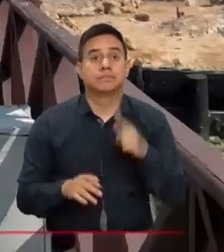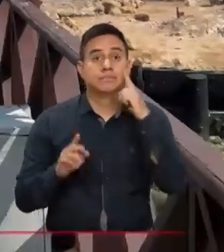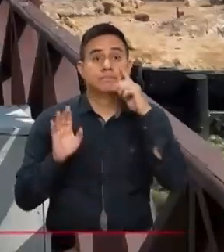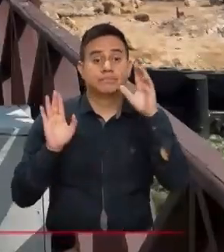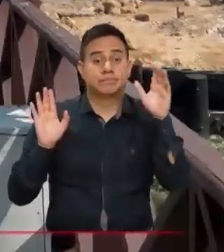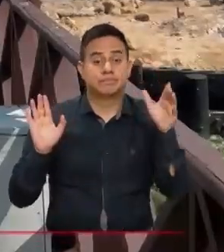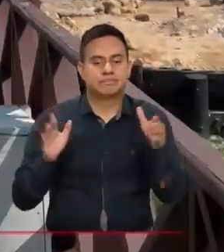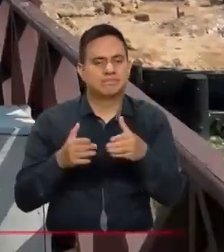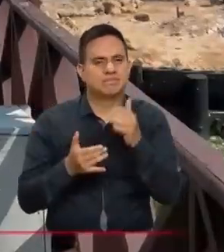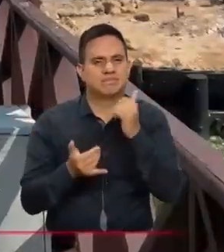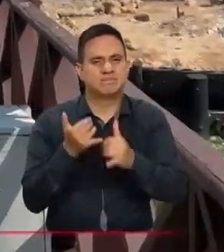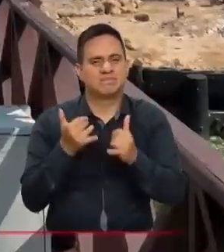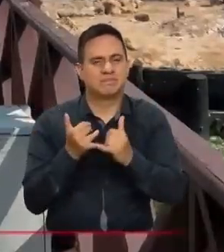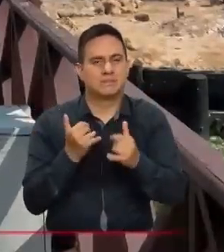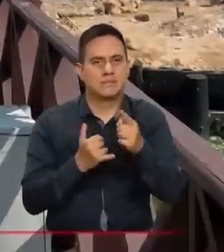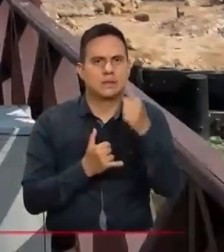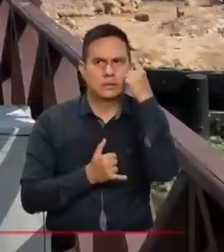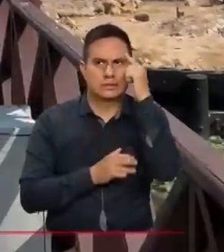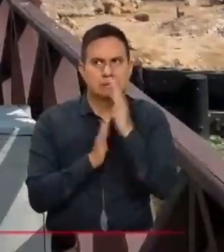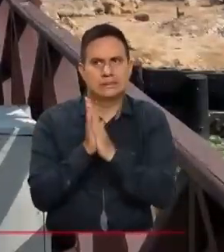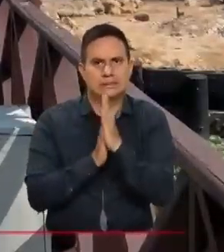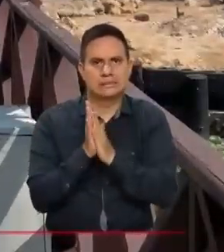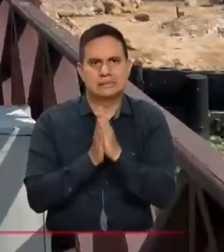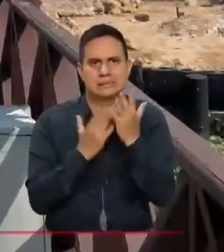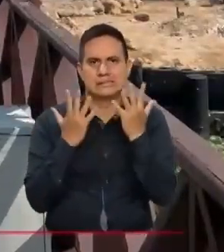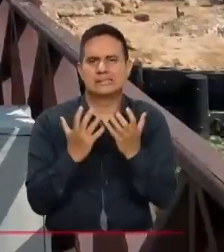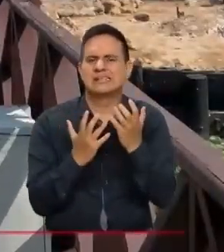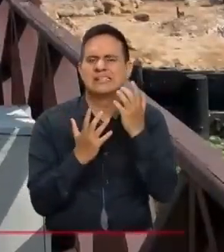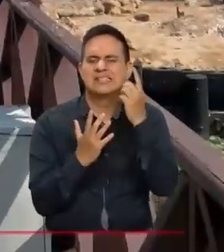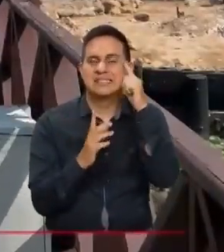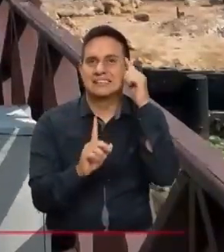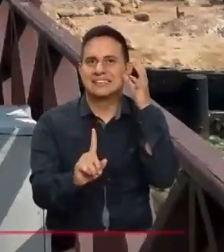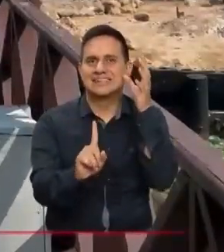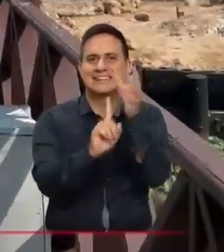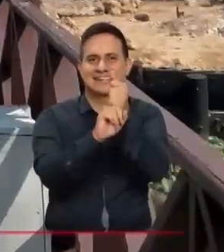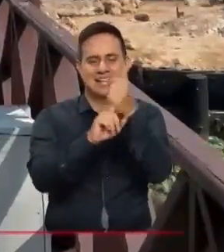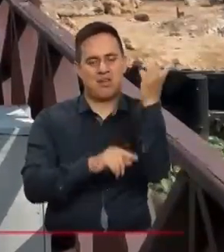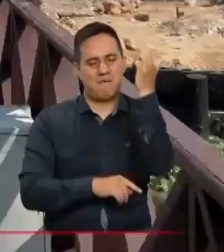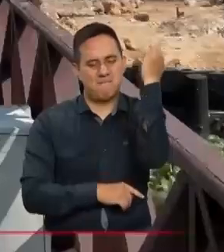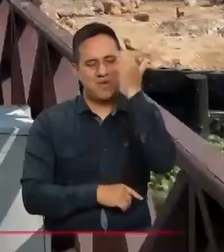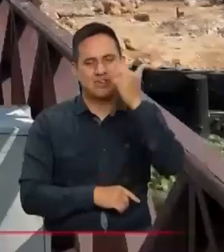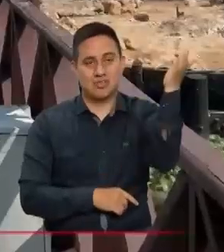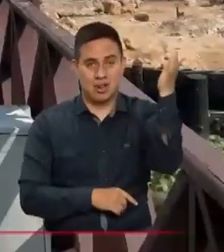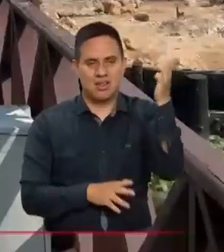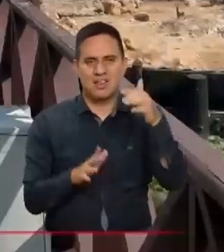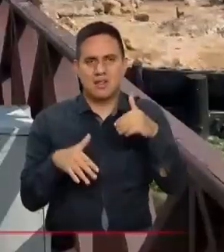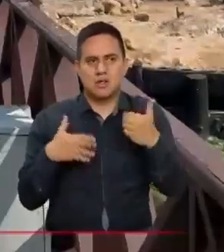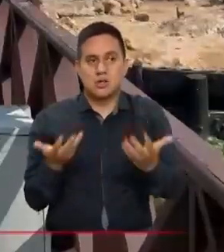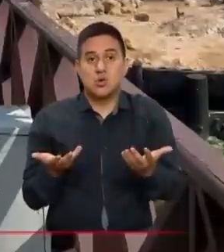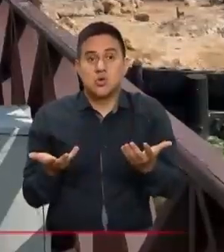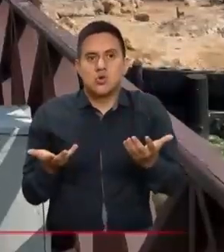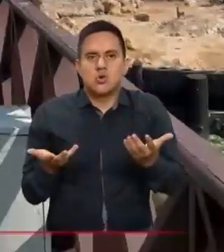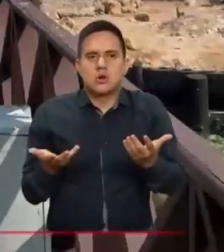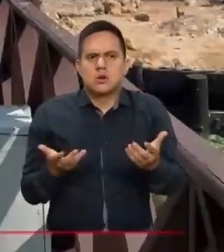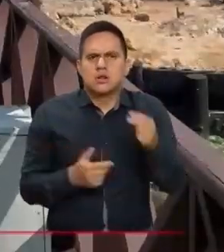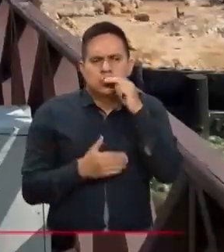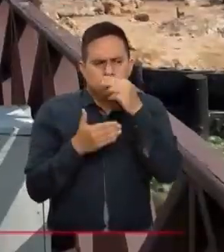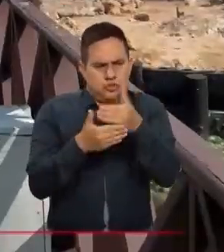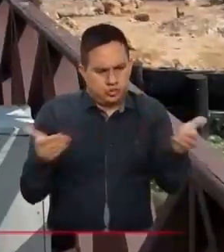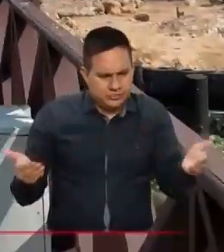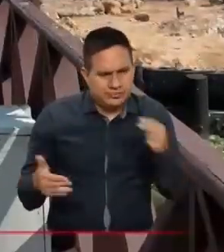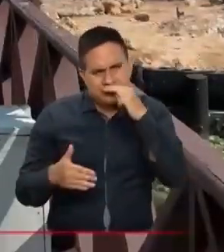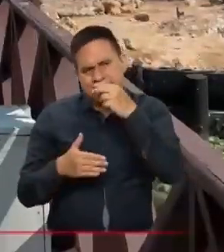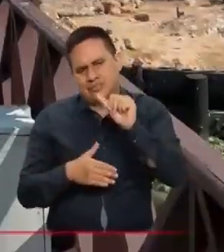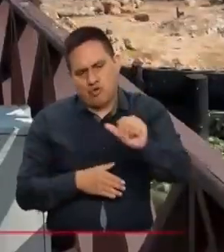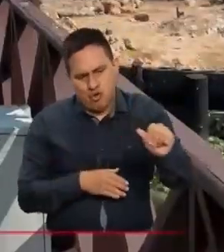la intención, el deseo, el anhelo de hacer realidad el sueño de ser jugadores profesionales en un centenar de niños y de